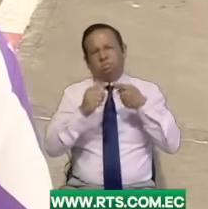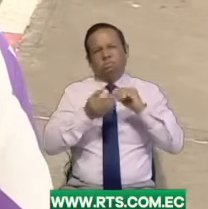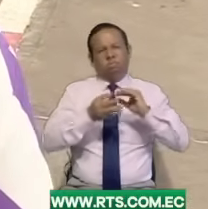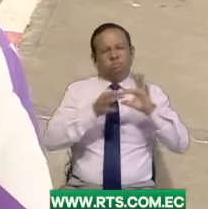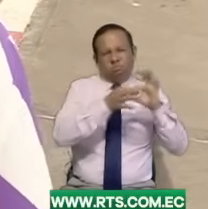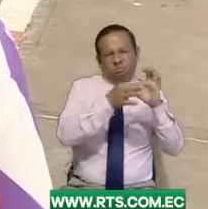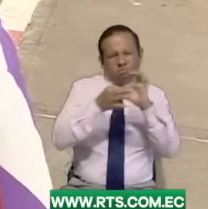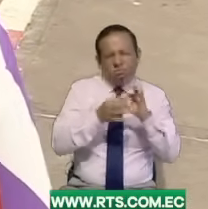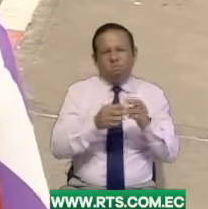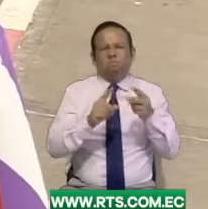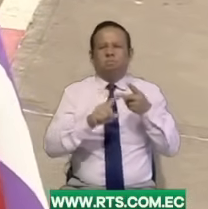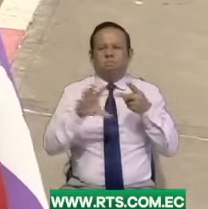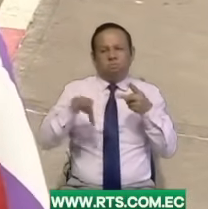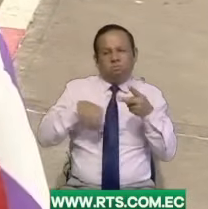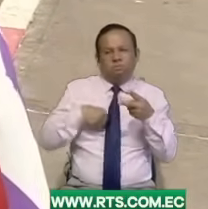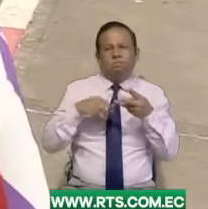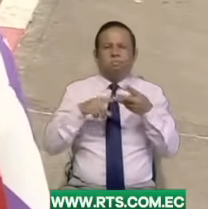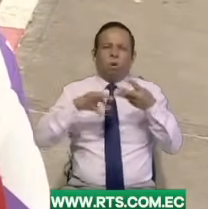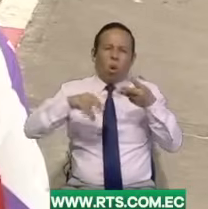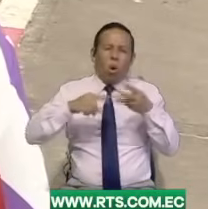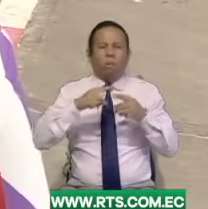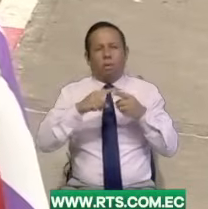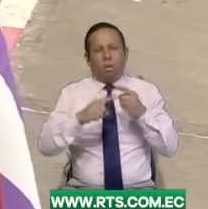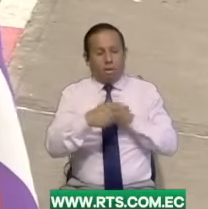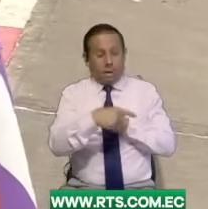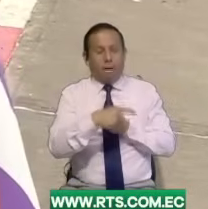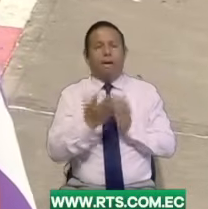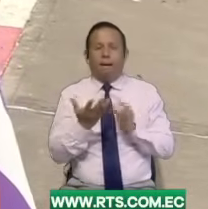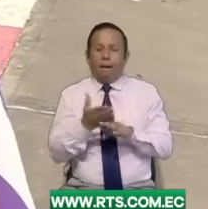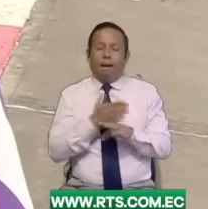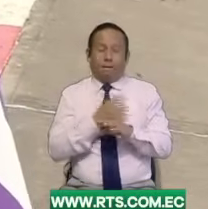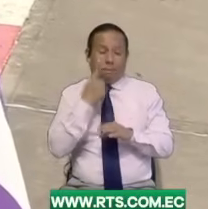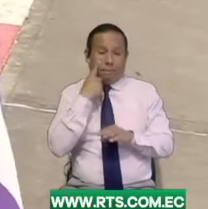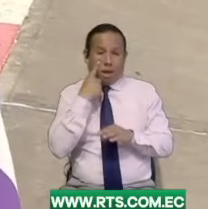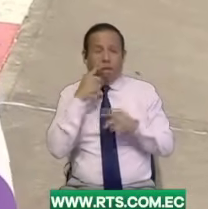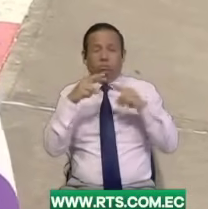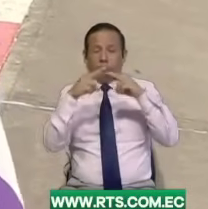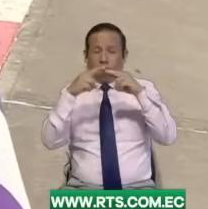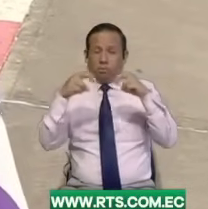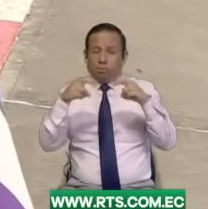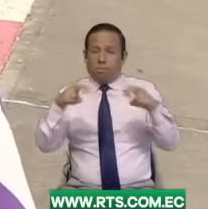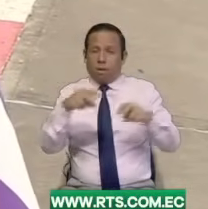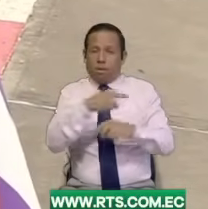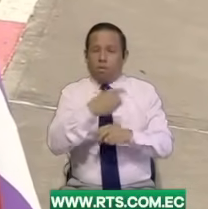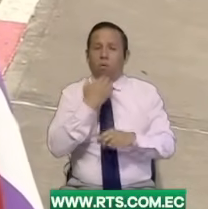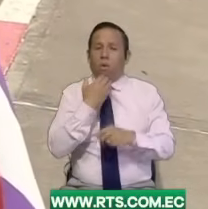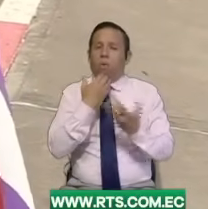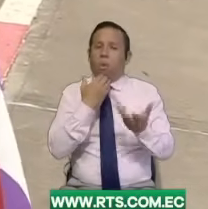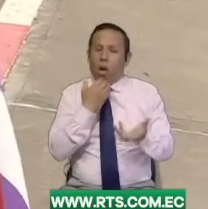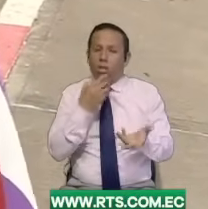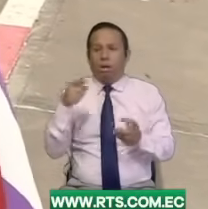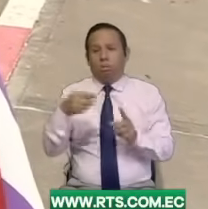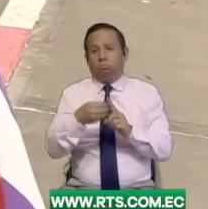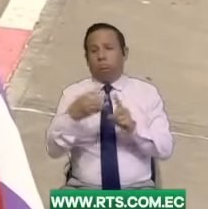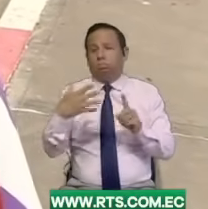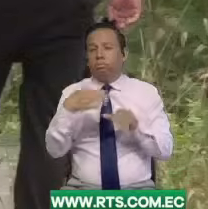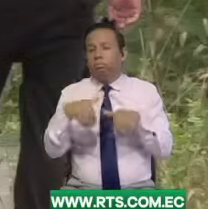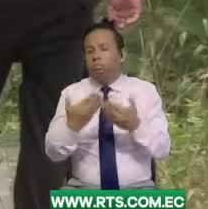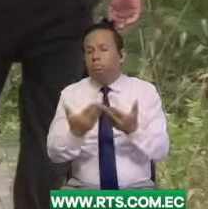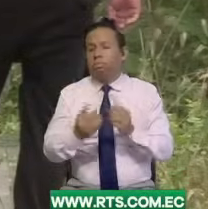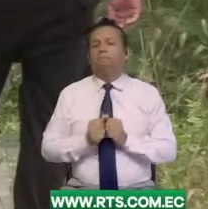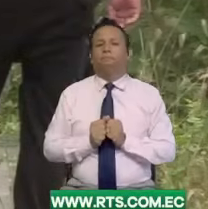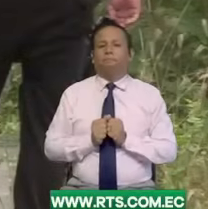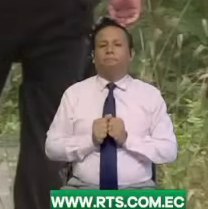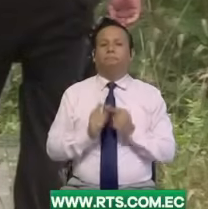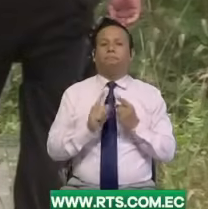asociación, receptación, robo, entonces hay que revisar toda la incidencia que puede haber tenido también este hecho del pasado judicial. Aún